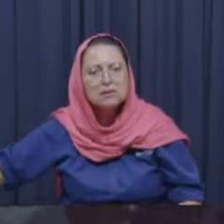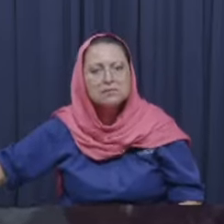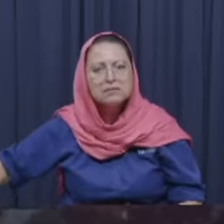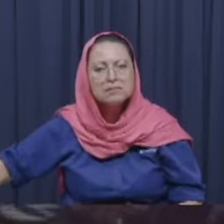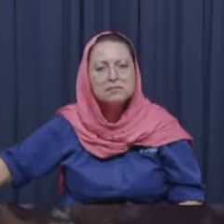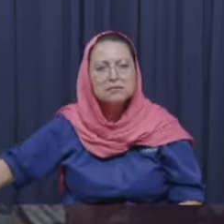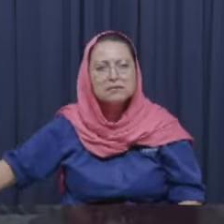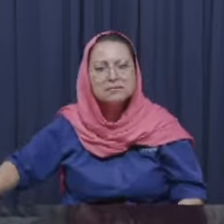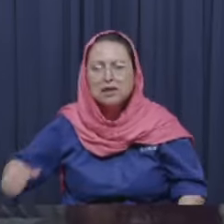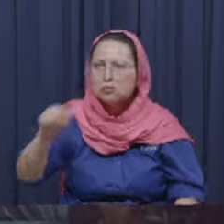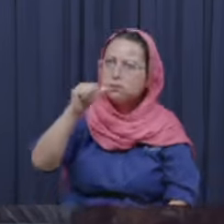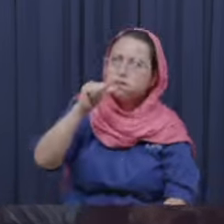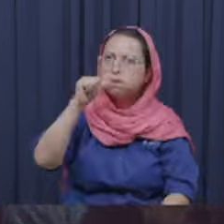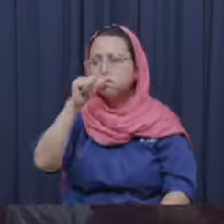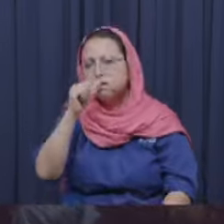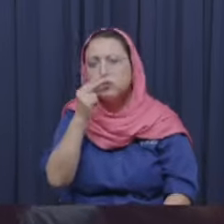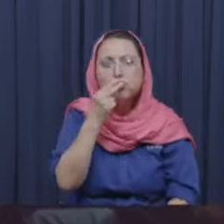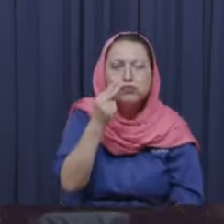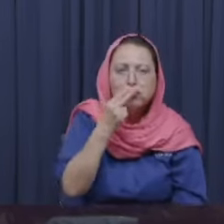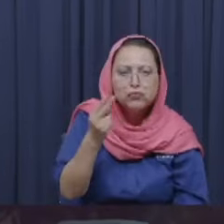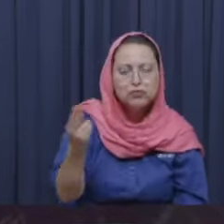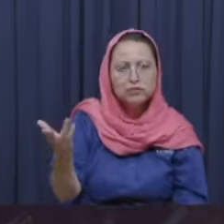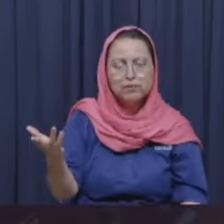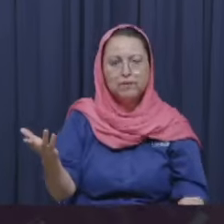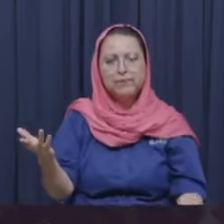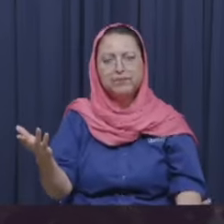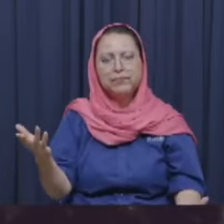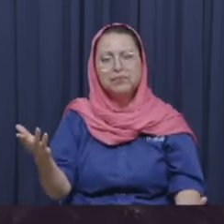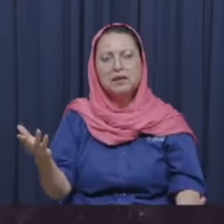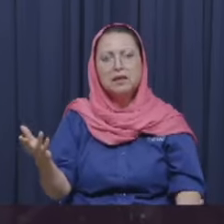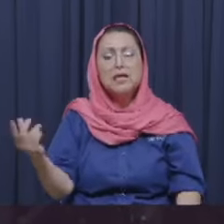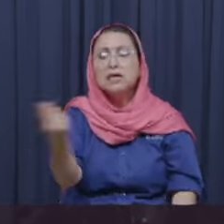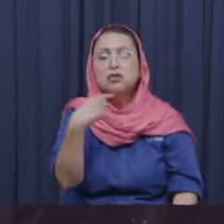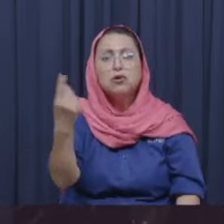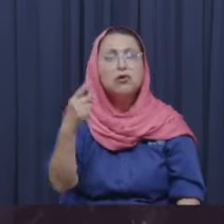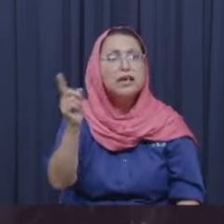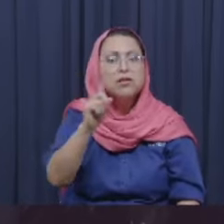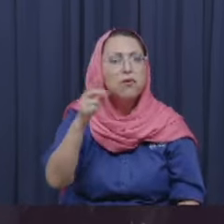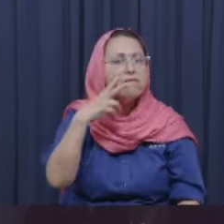vicios? Eso se ven. ¿Y lo que no se ve?